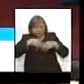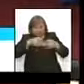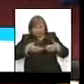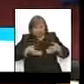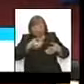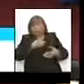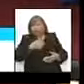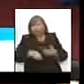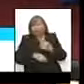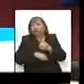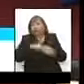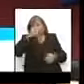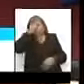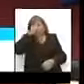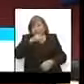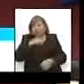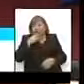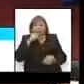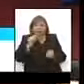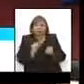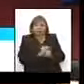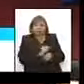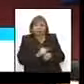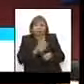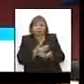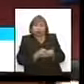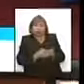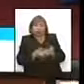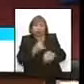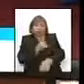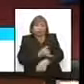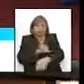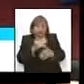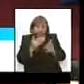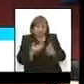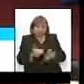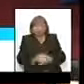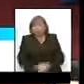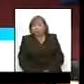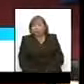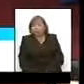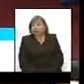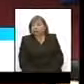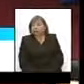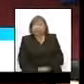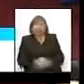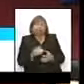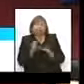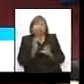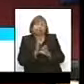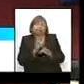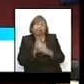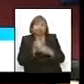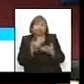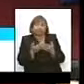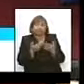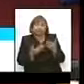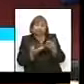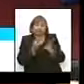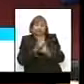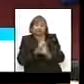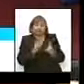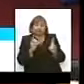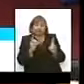país. Es acabar con la institucionalidad democrática. Es generar una fórmula aparentemente democrática,